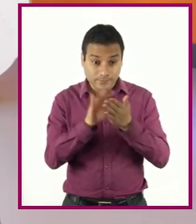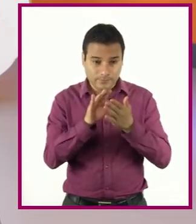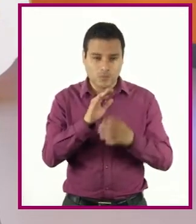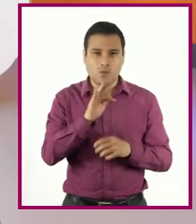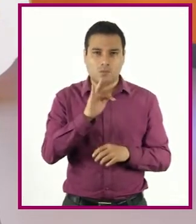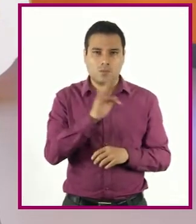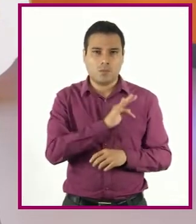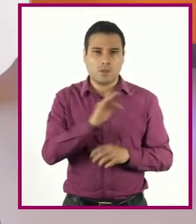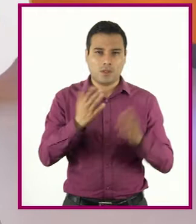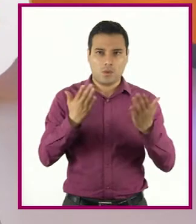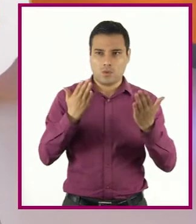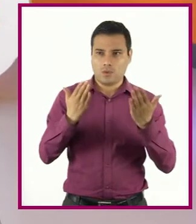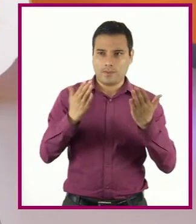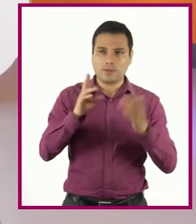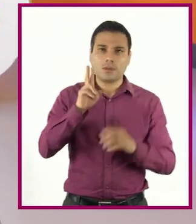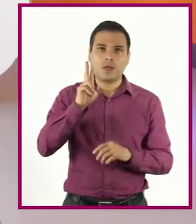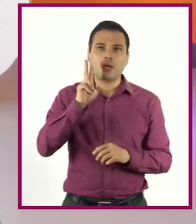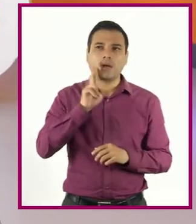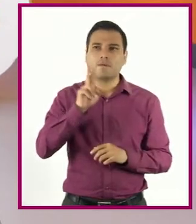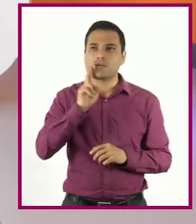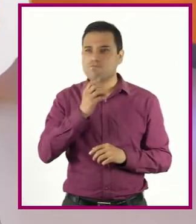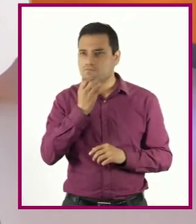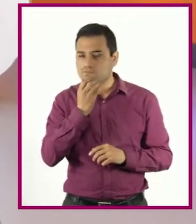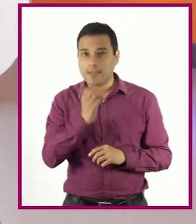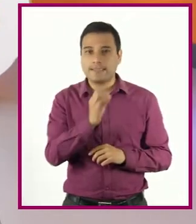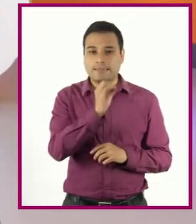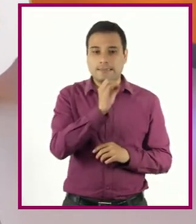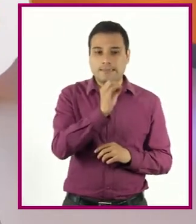de compararlas y observar que